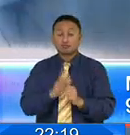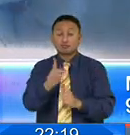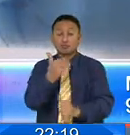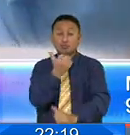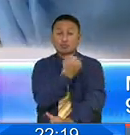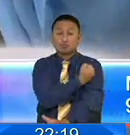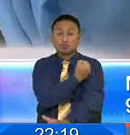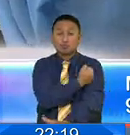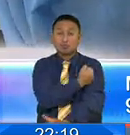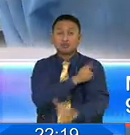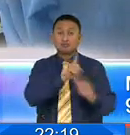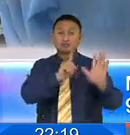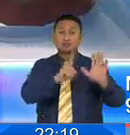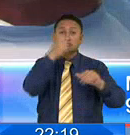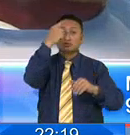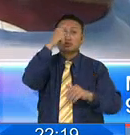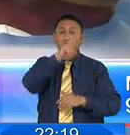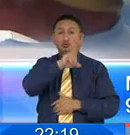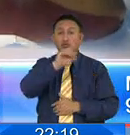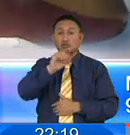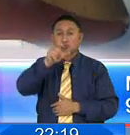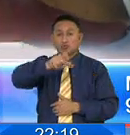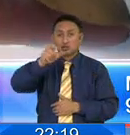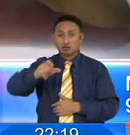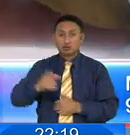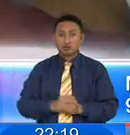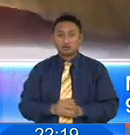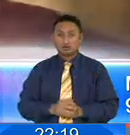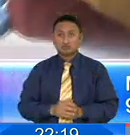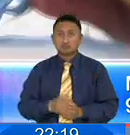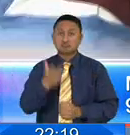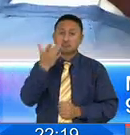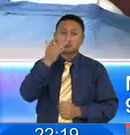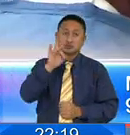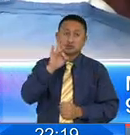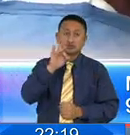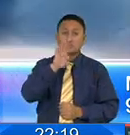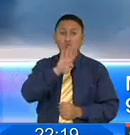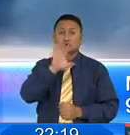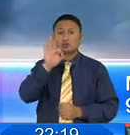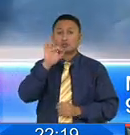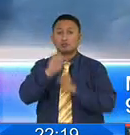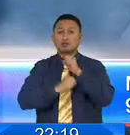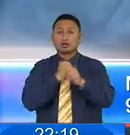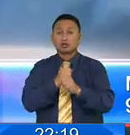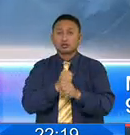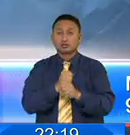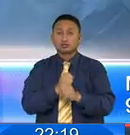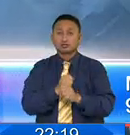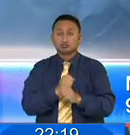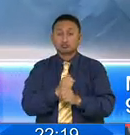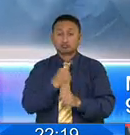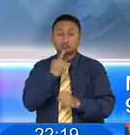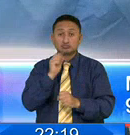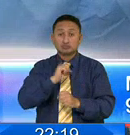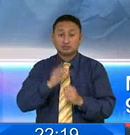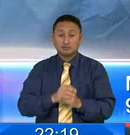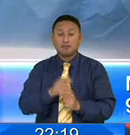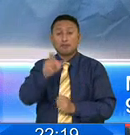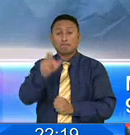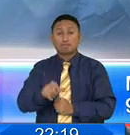para 6.200.000 personas entre 18 y 49 años, es decir, la